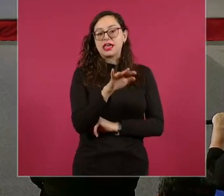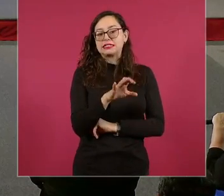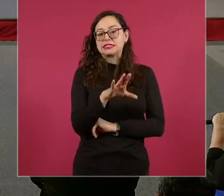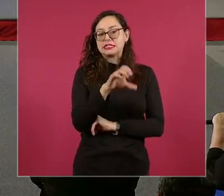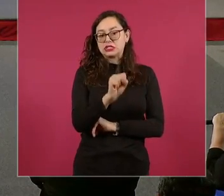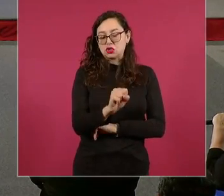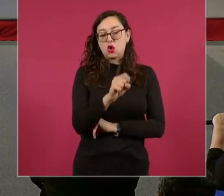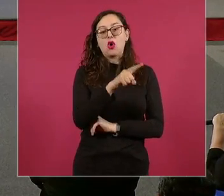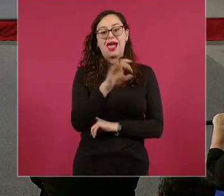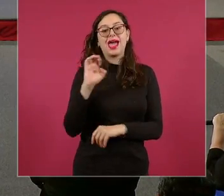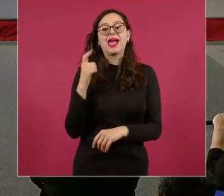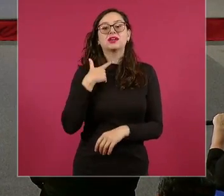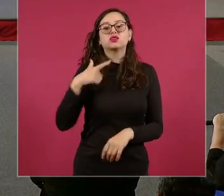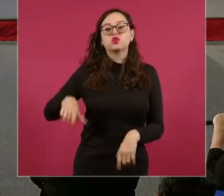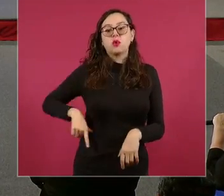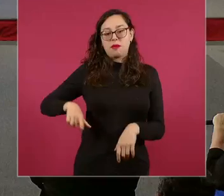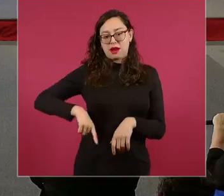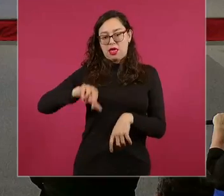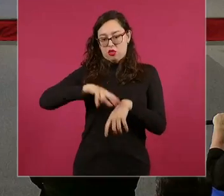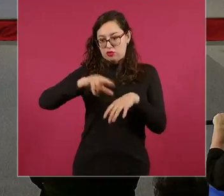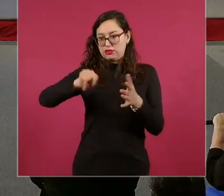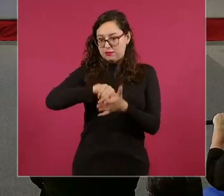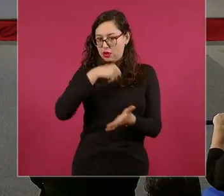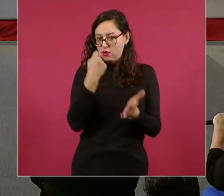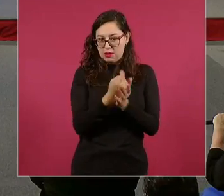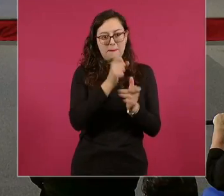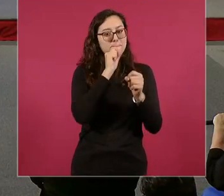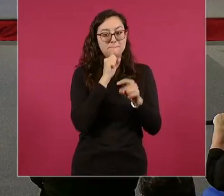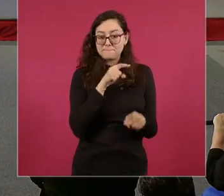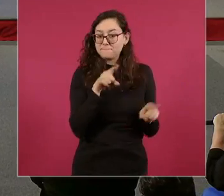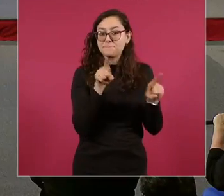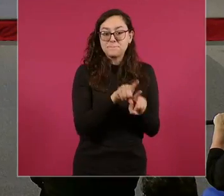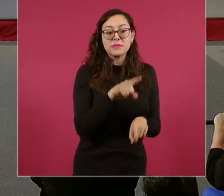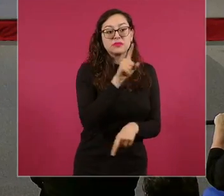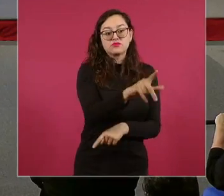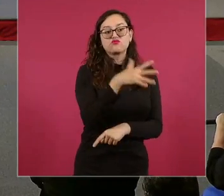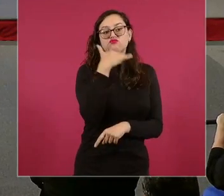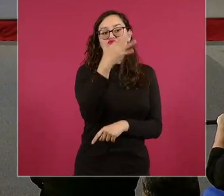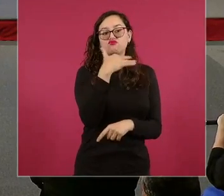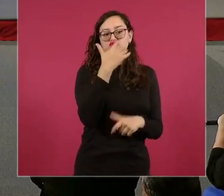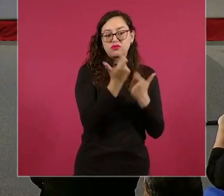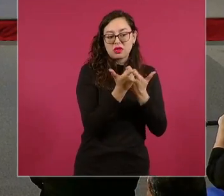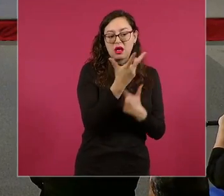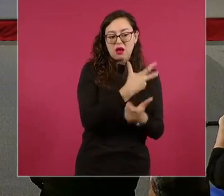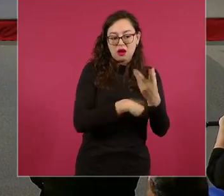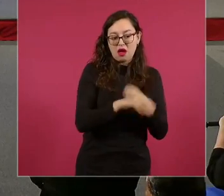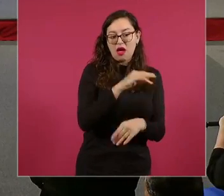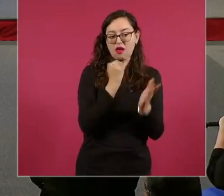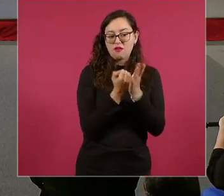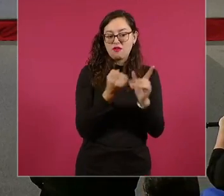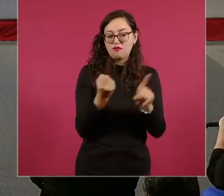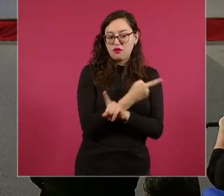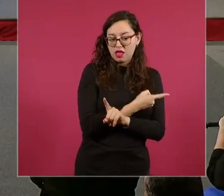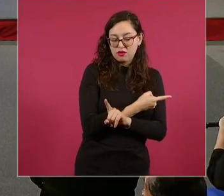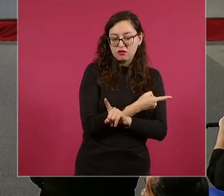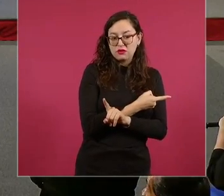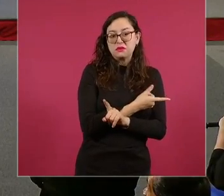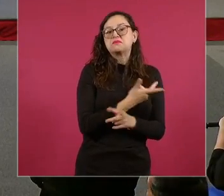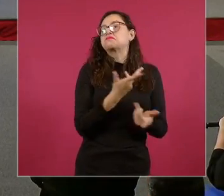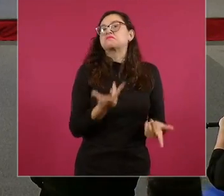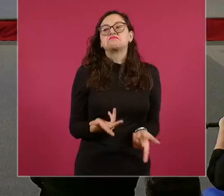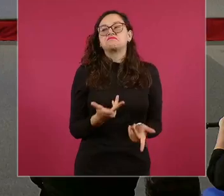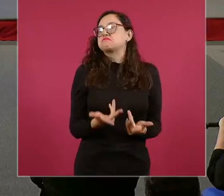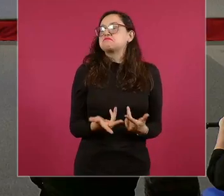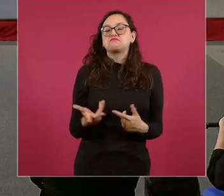Javier, también exgobernador de Tamaulipas, por la modalidad de lavado de dinero y defraudación fiscal y también la